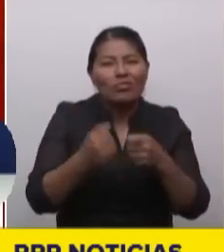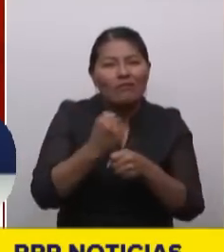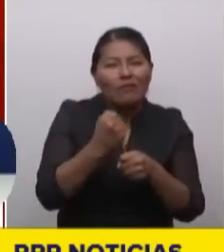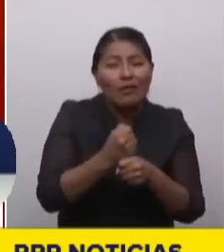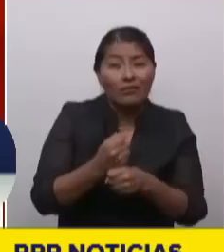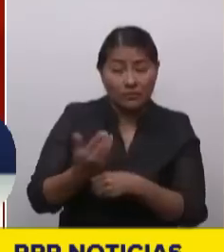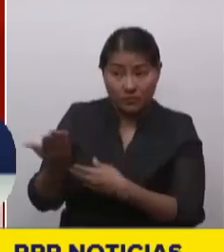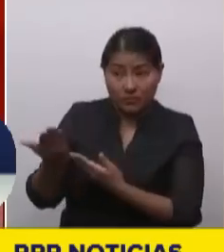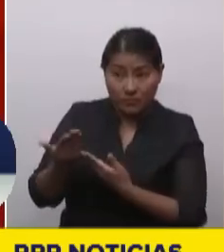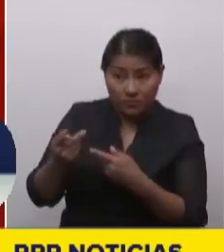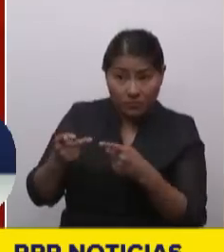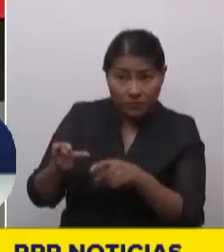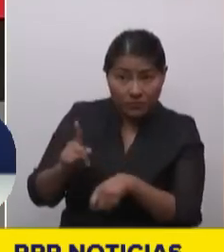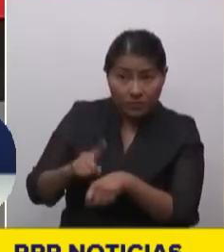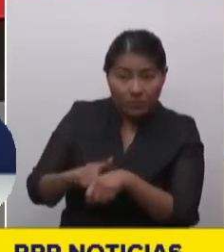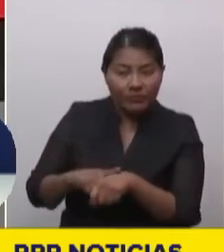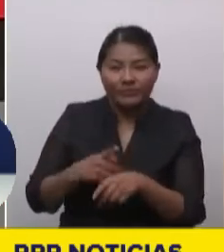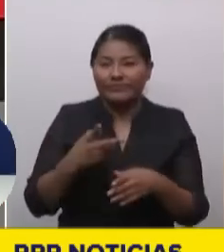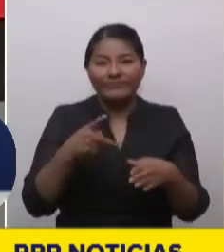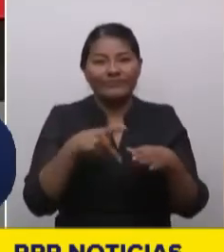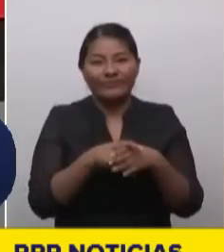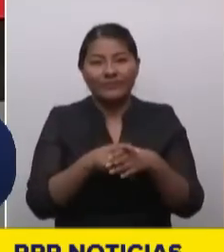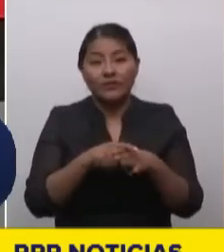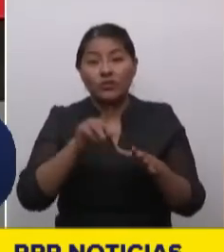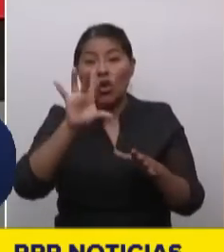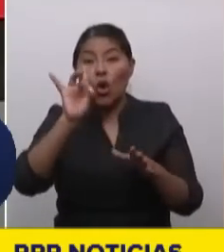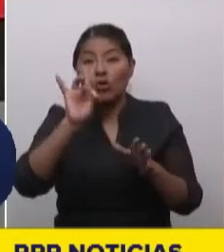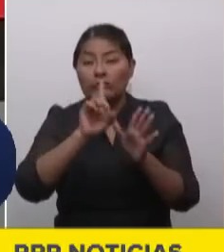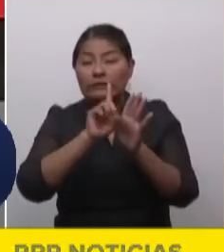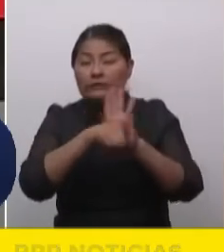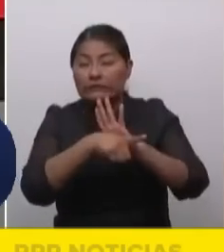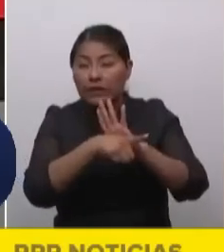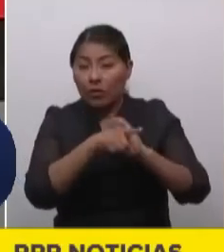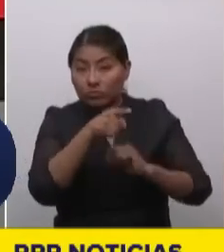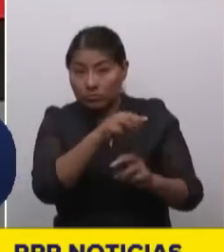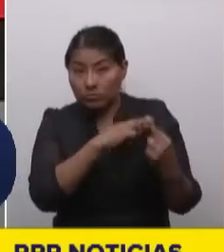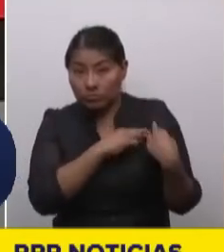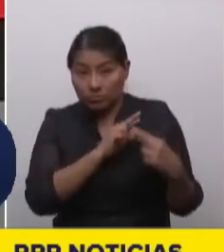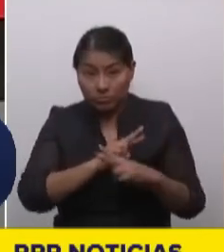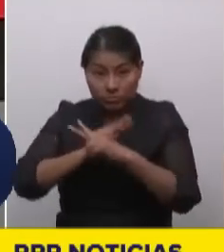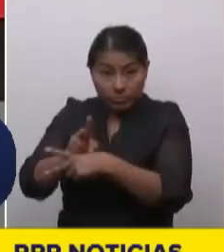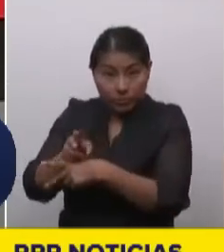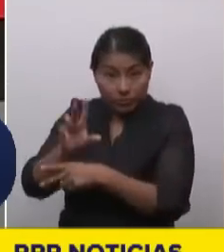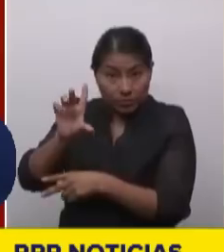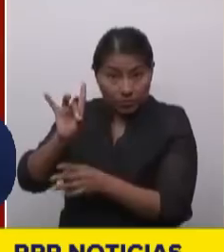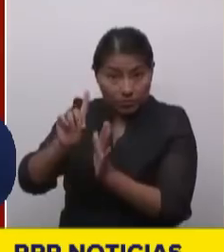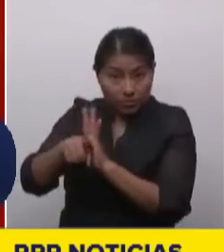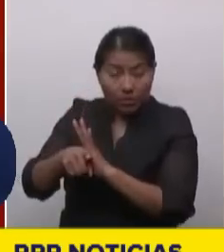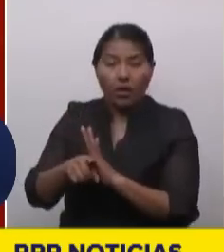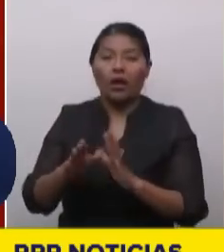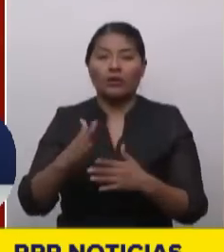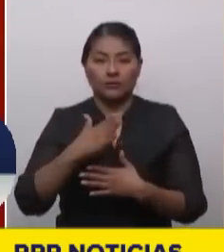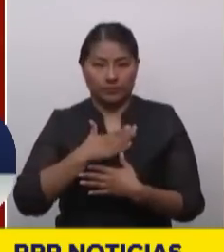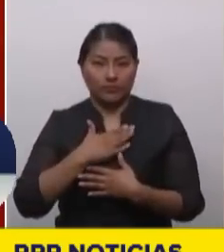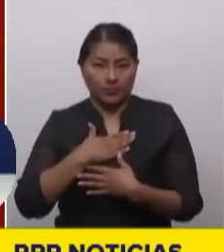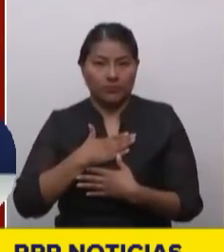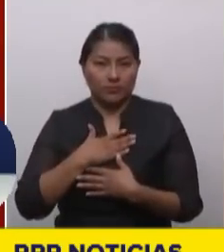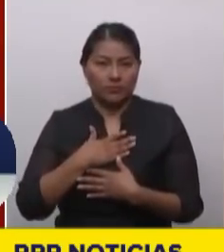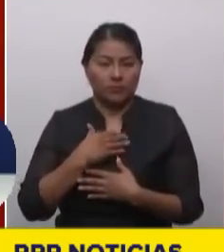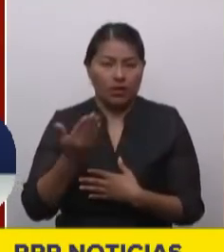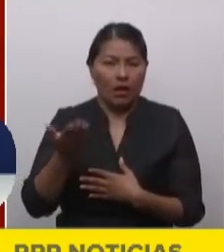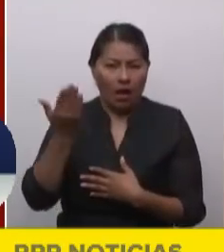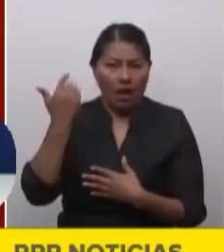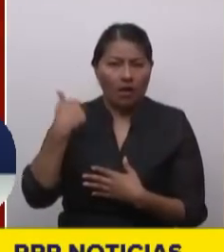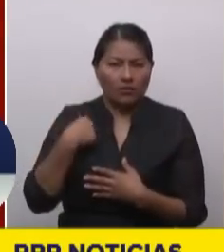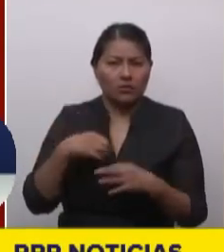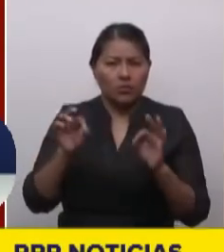tiempo? Ya no hay tiempo. Si le da 8 segundos que le quedan a usted para que conteste, 8 segundos. Es mi especialidad. Me dedico